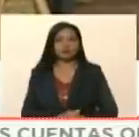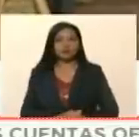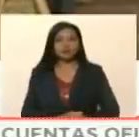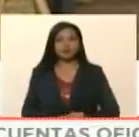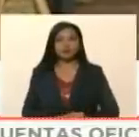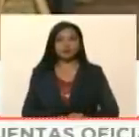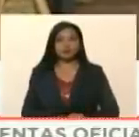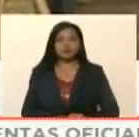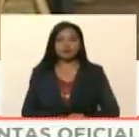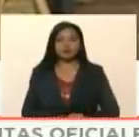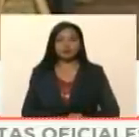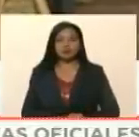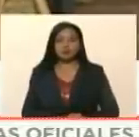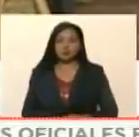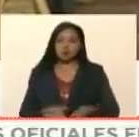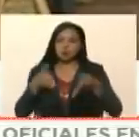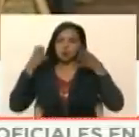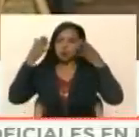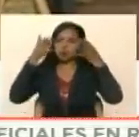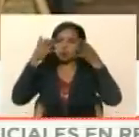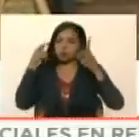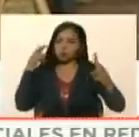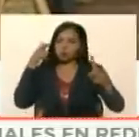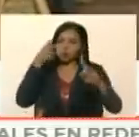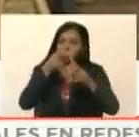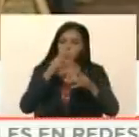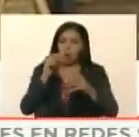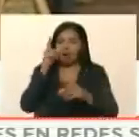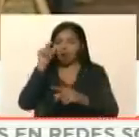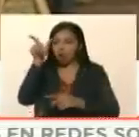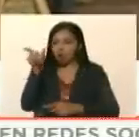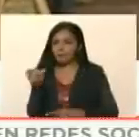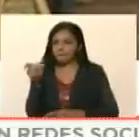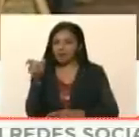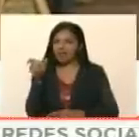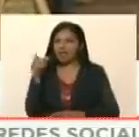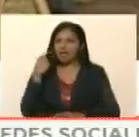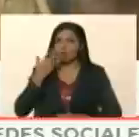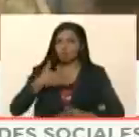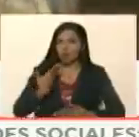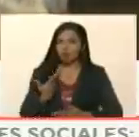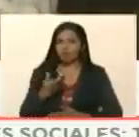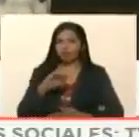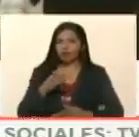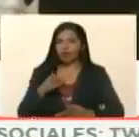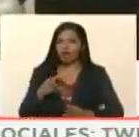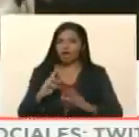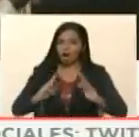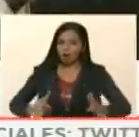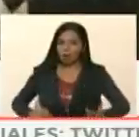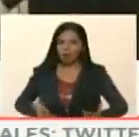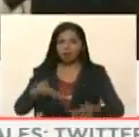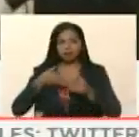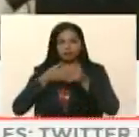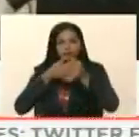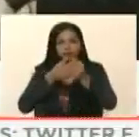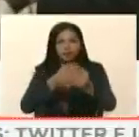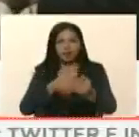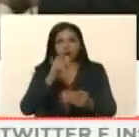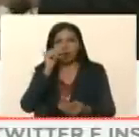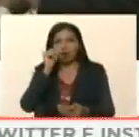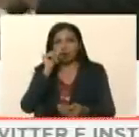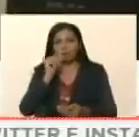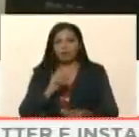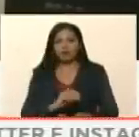de orientar al ser humano, de orientar a la humanidad. Se trata